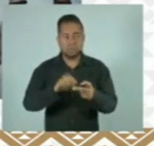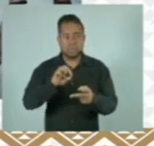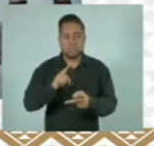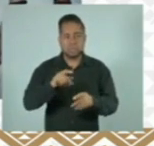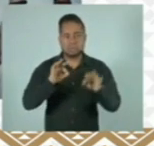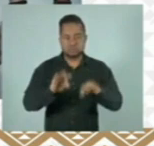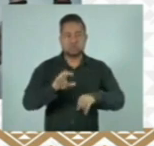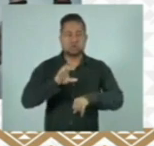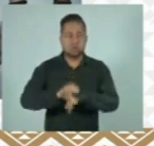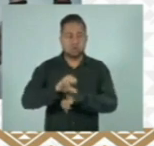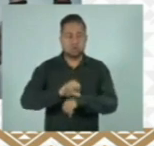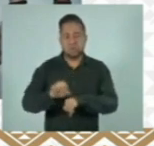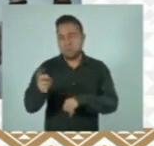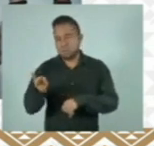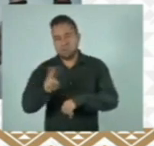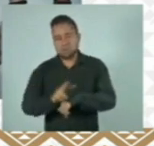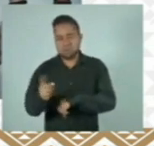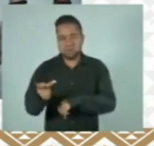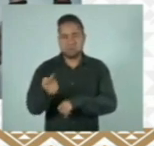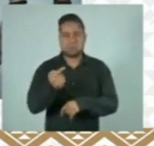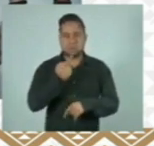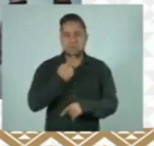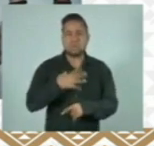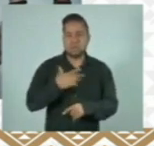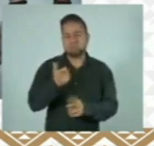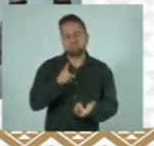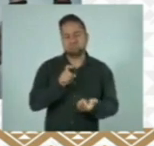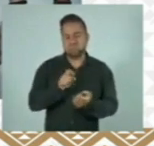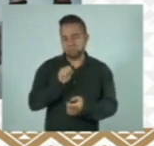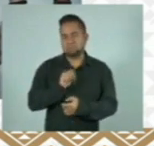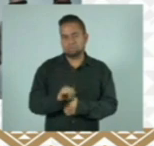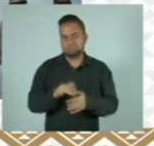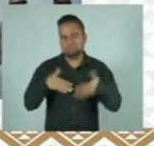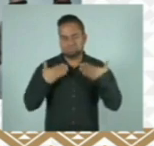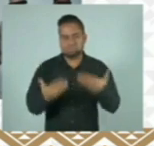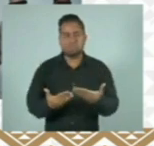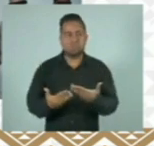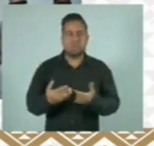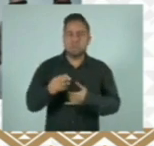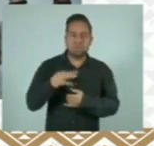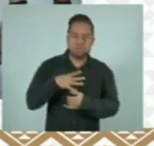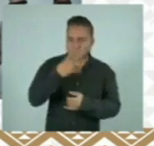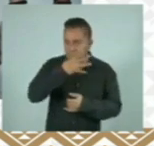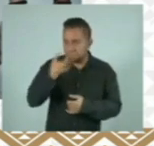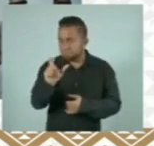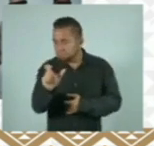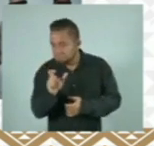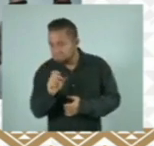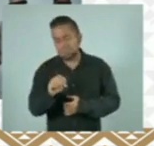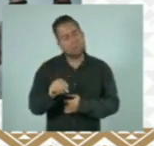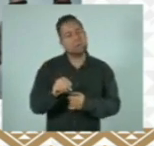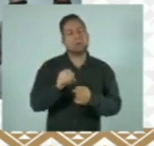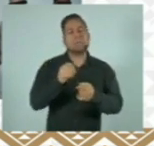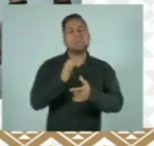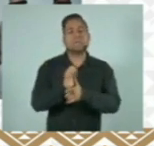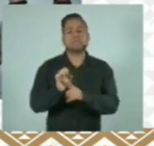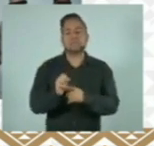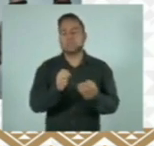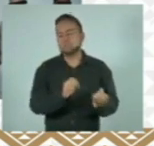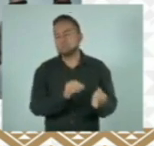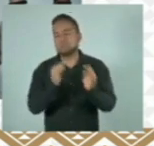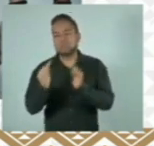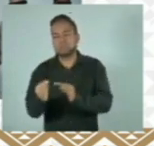nacionalidad colombiana y venezolana, quienes refirieron ser cobradores, quienes no, de la misma manera no acreditaron su estancia legal en el país y por tal motivo fueron puestos a